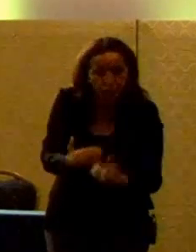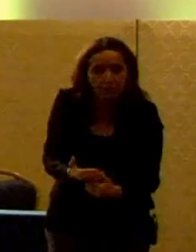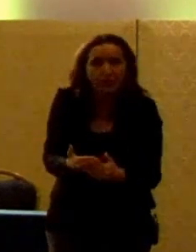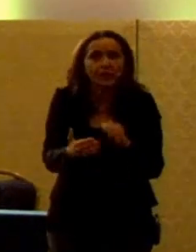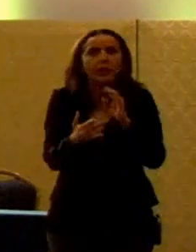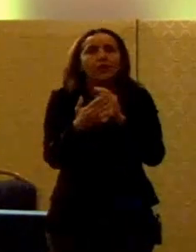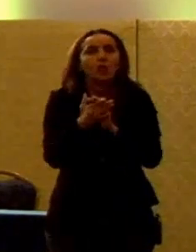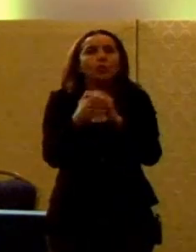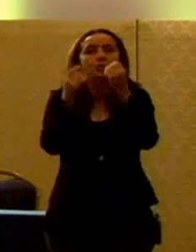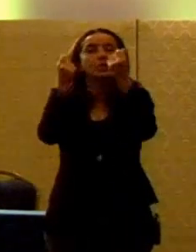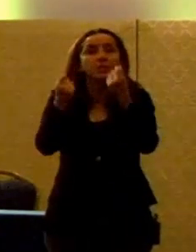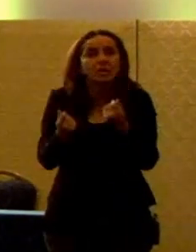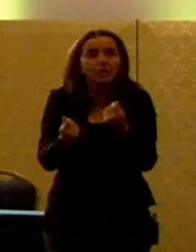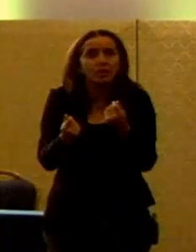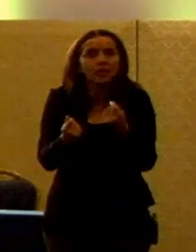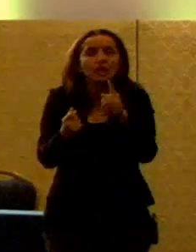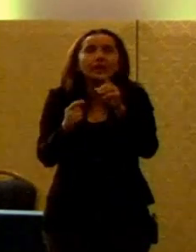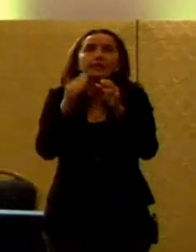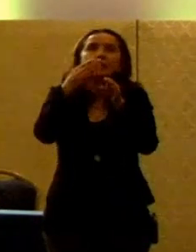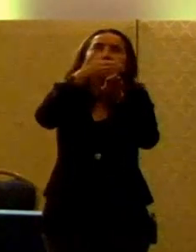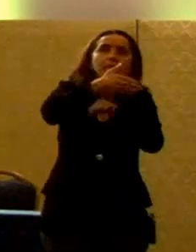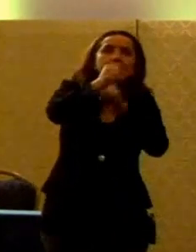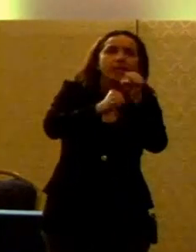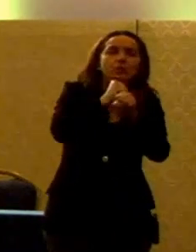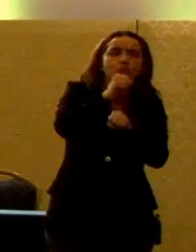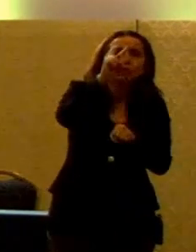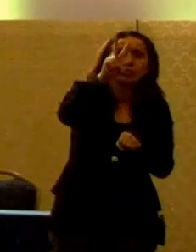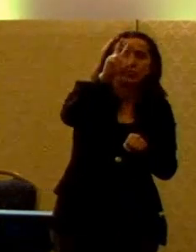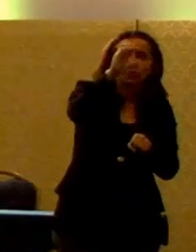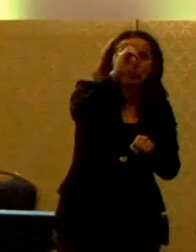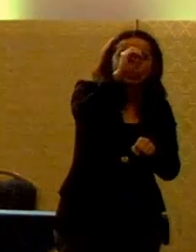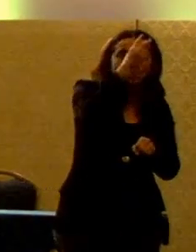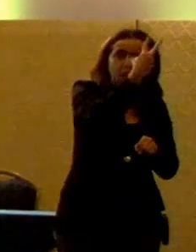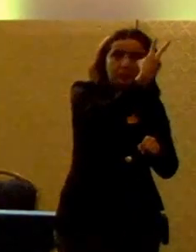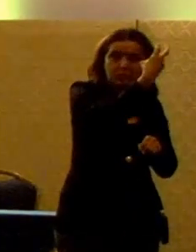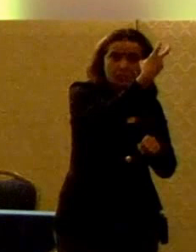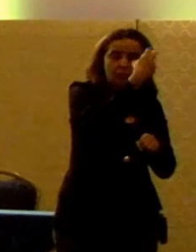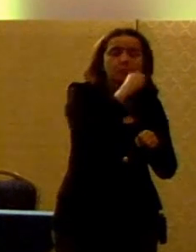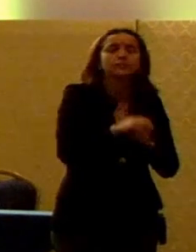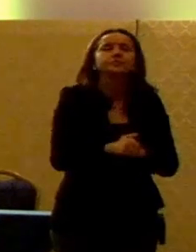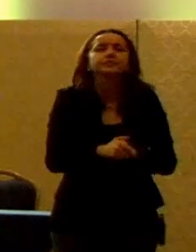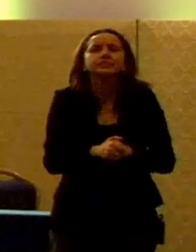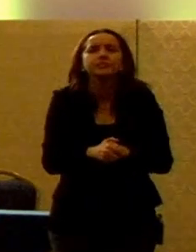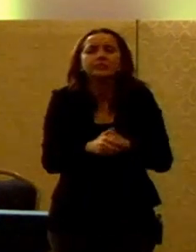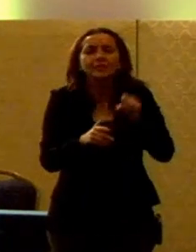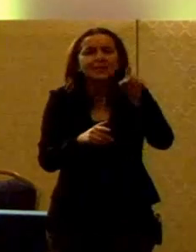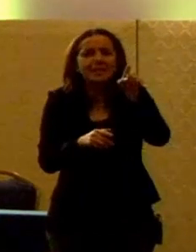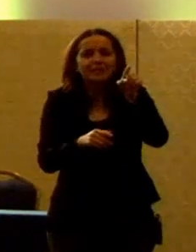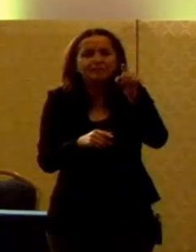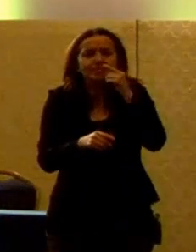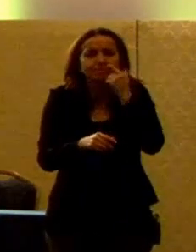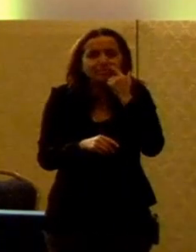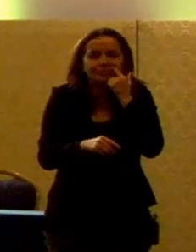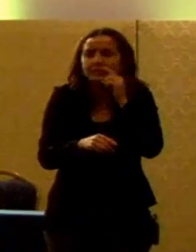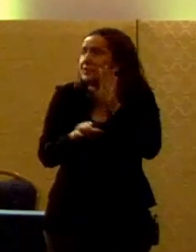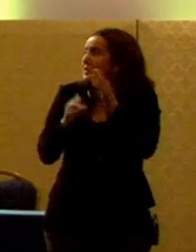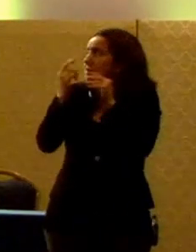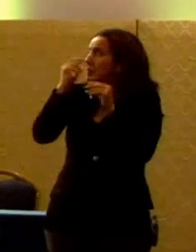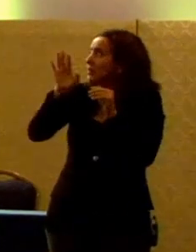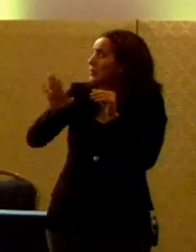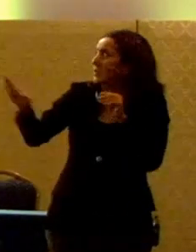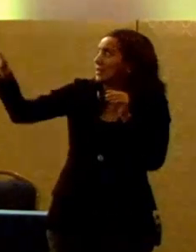nos encontramos en el 2012 cuando definimos hacer este estudio, que hay una mancha por aquí que se ve más clara o azul,